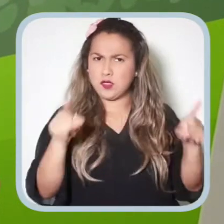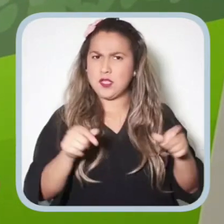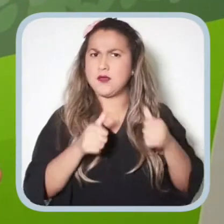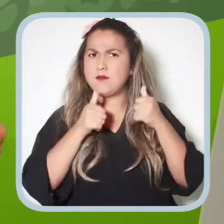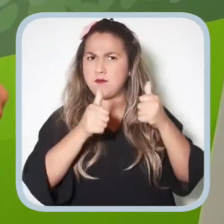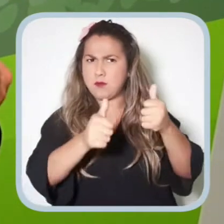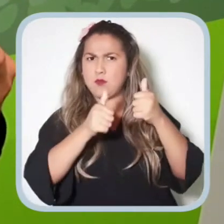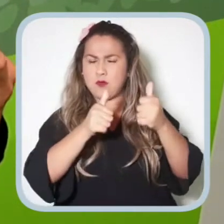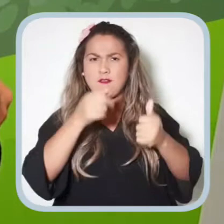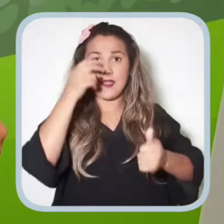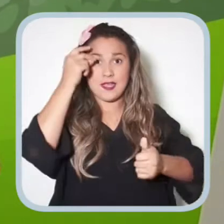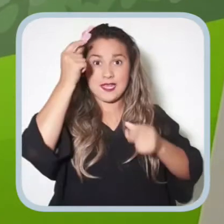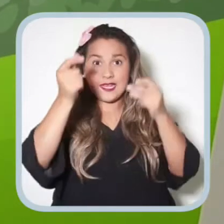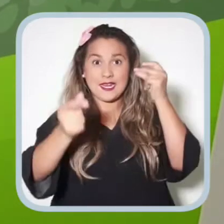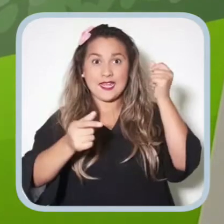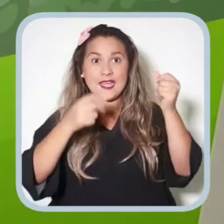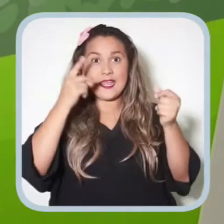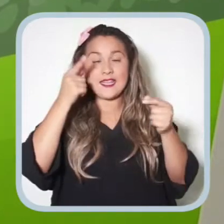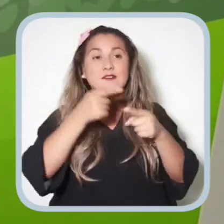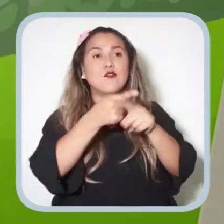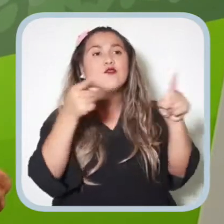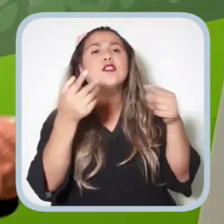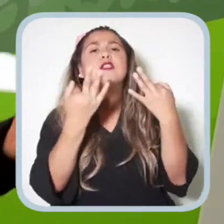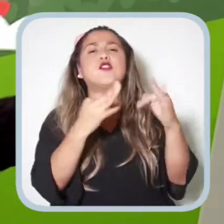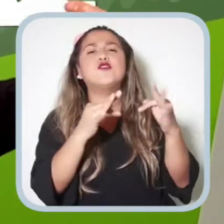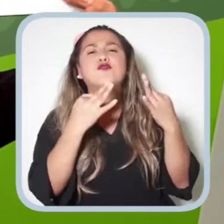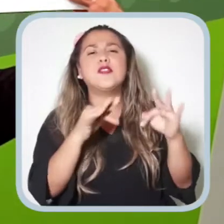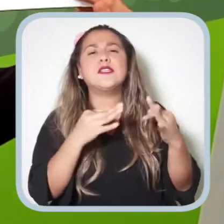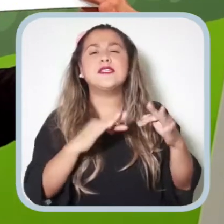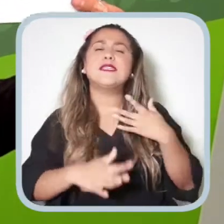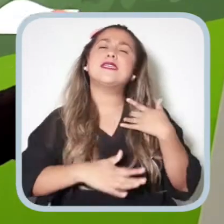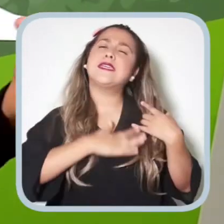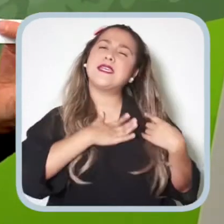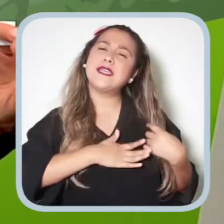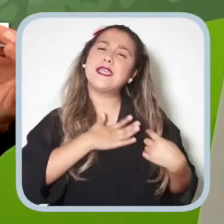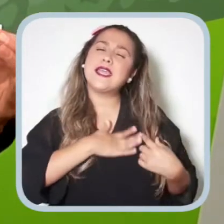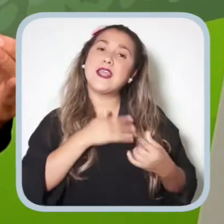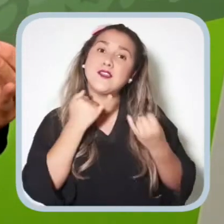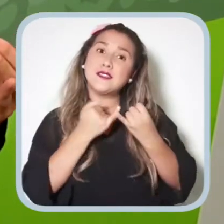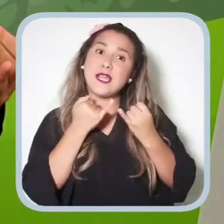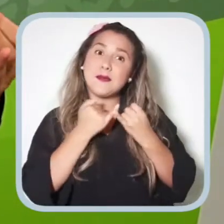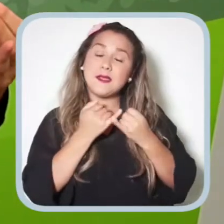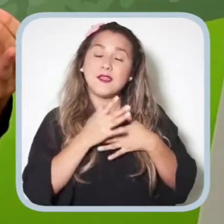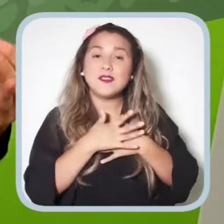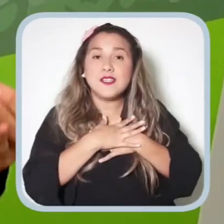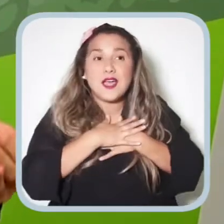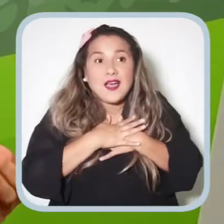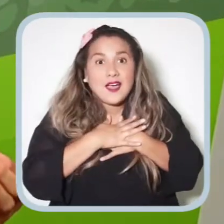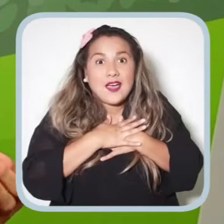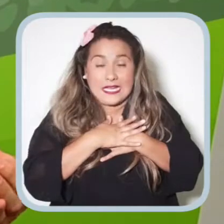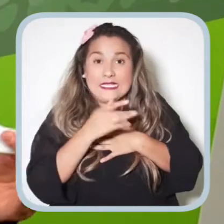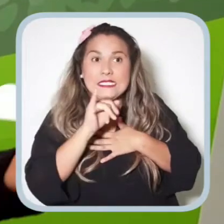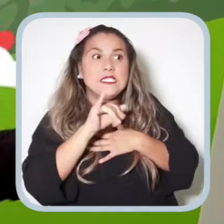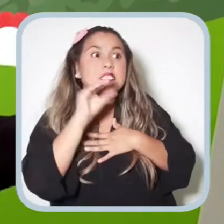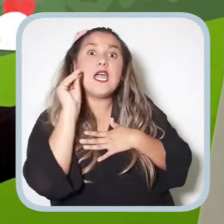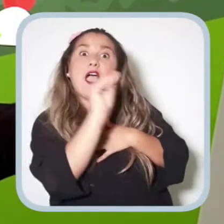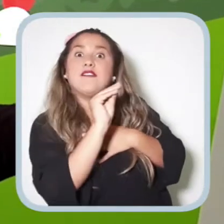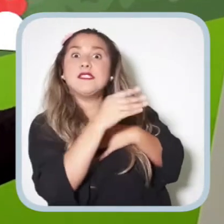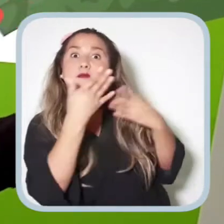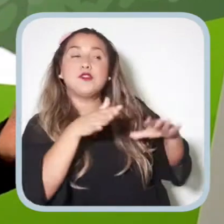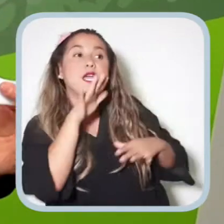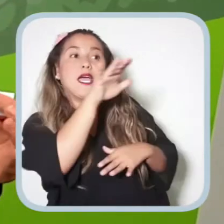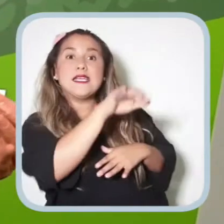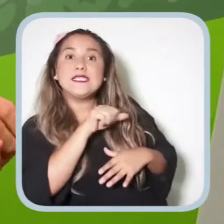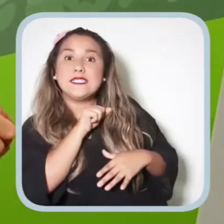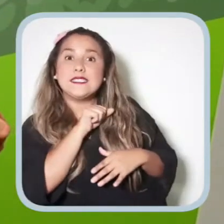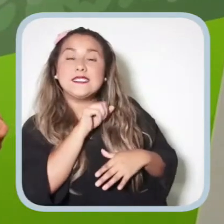todos ustedes! ¡Los felicito, queridos amigos! ¿Qué les parece si llamamos a Don Fígaro y le